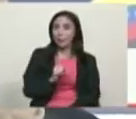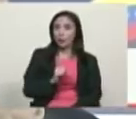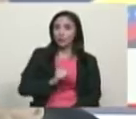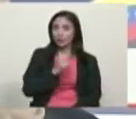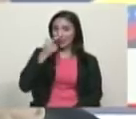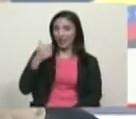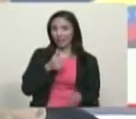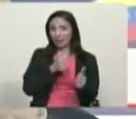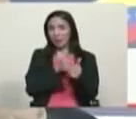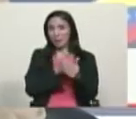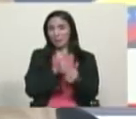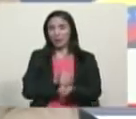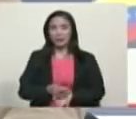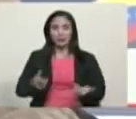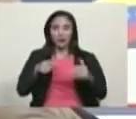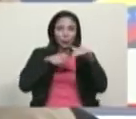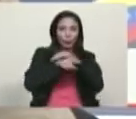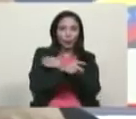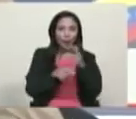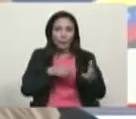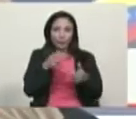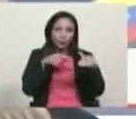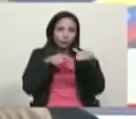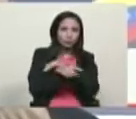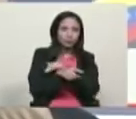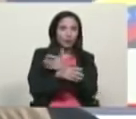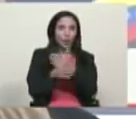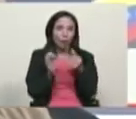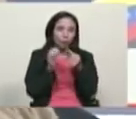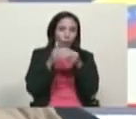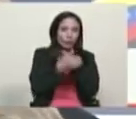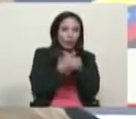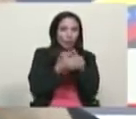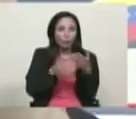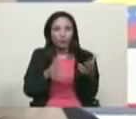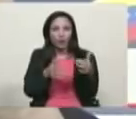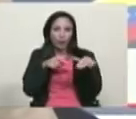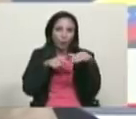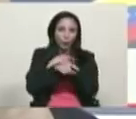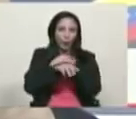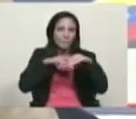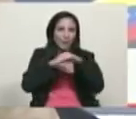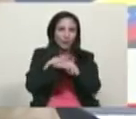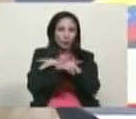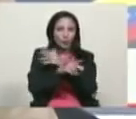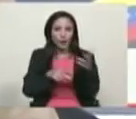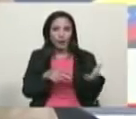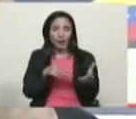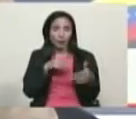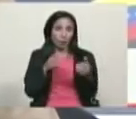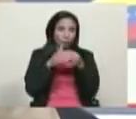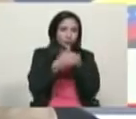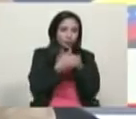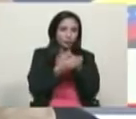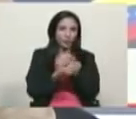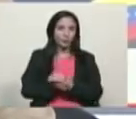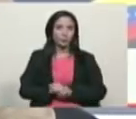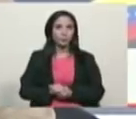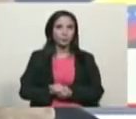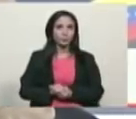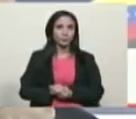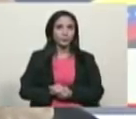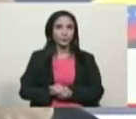entonces. Nos metíamos en el metro, no salíamos de los vagones para poder reunirnos y recibir